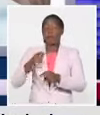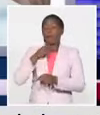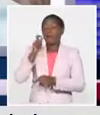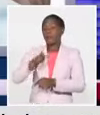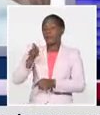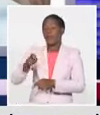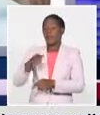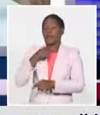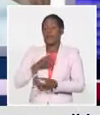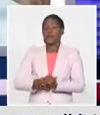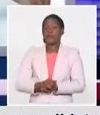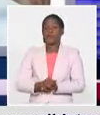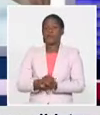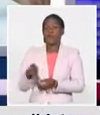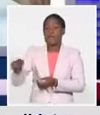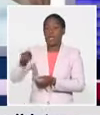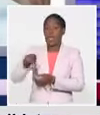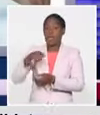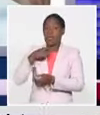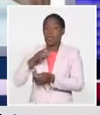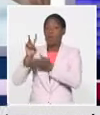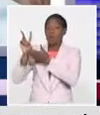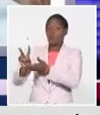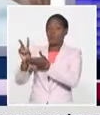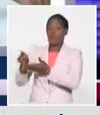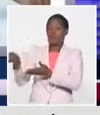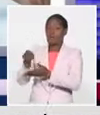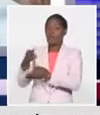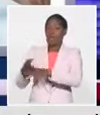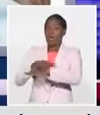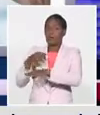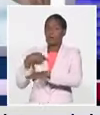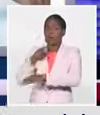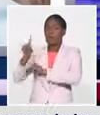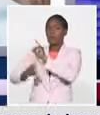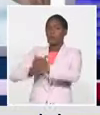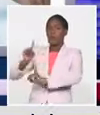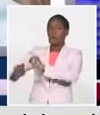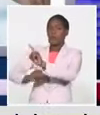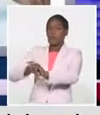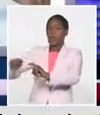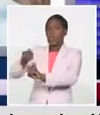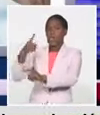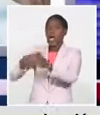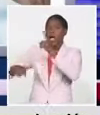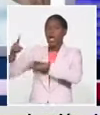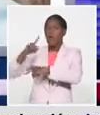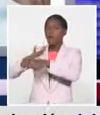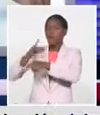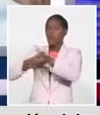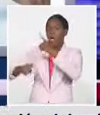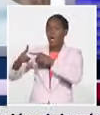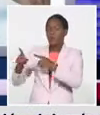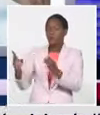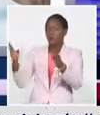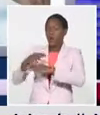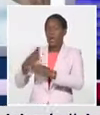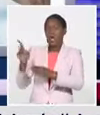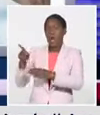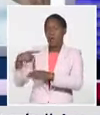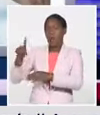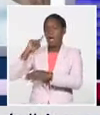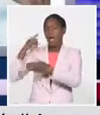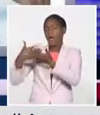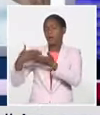el estudio clínico no deben estar usando nasalferón para el estudio clínico. Sin embargo, una persona que va a ser vacunada ya fuera una vez que la vacuna